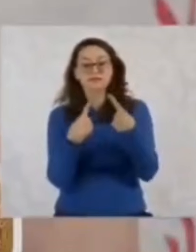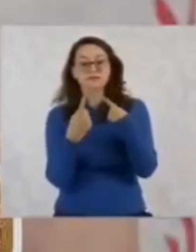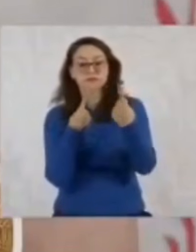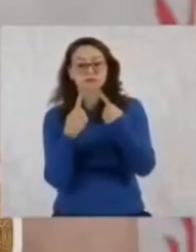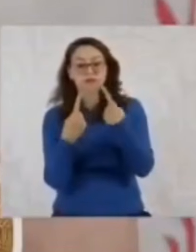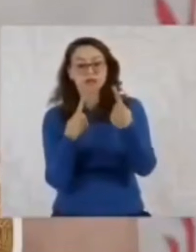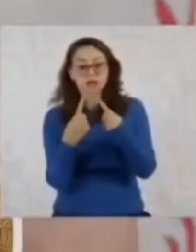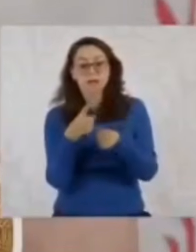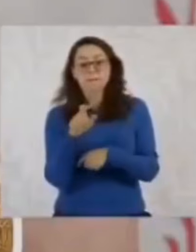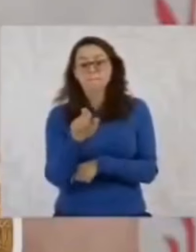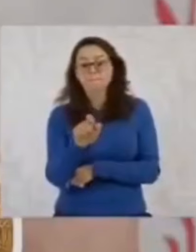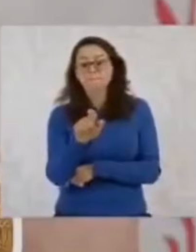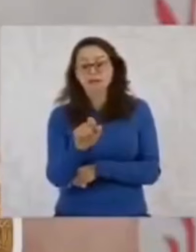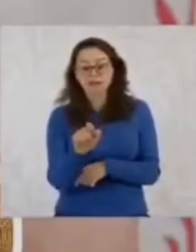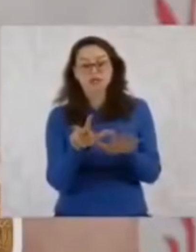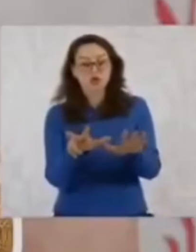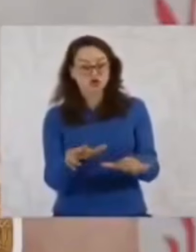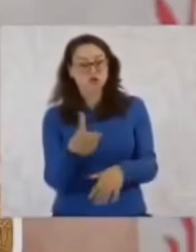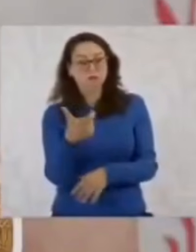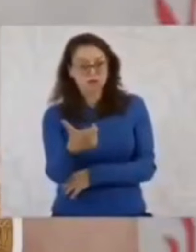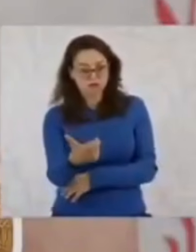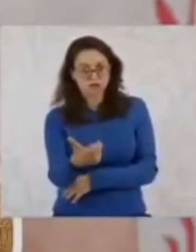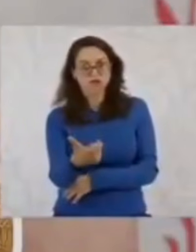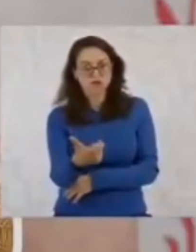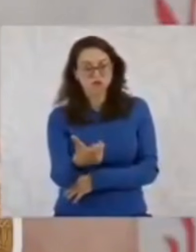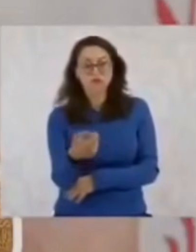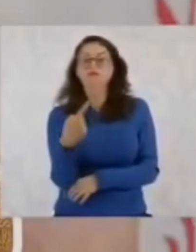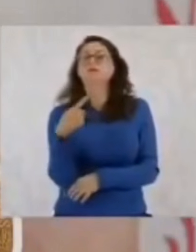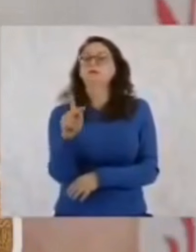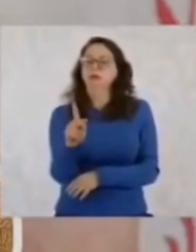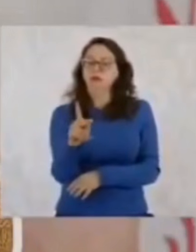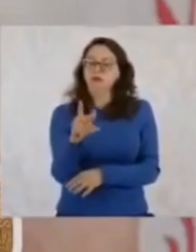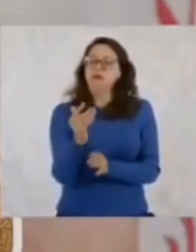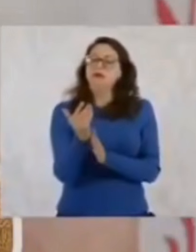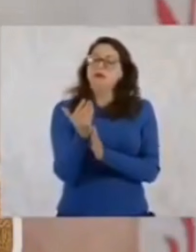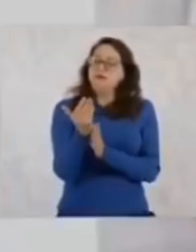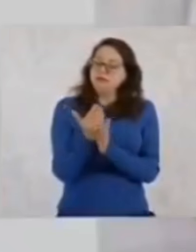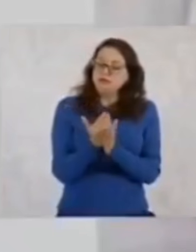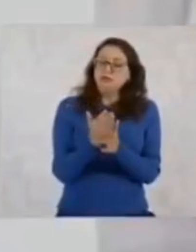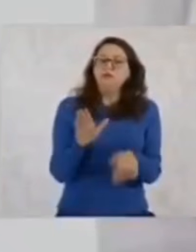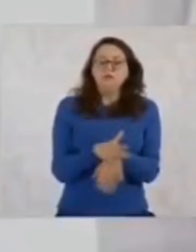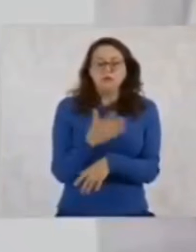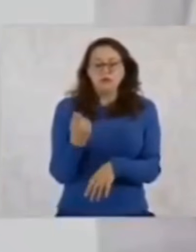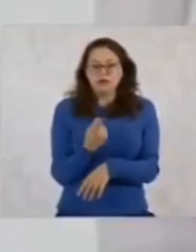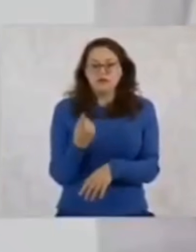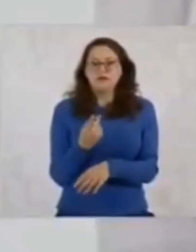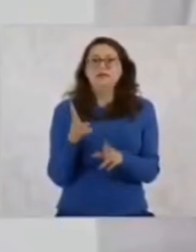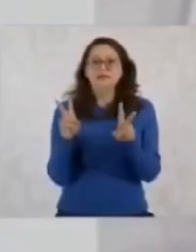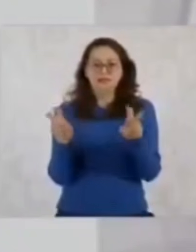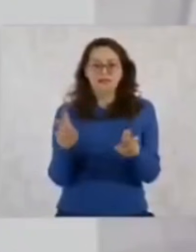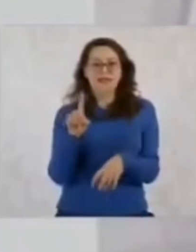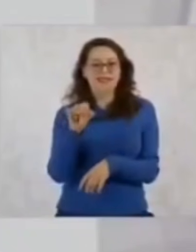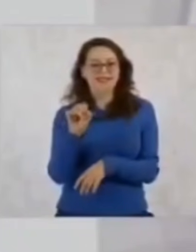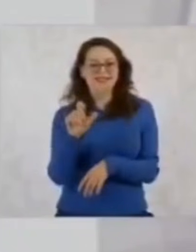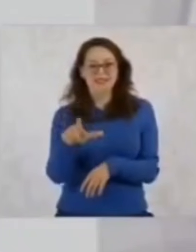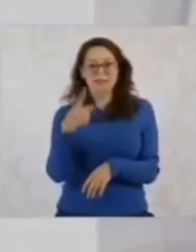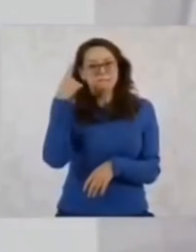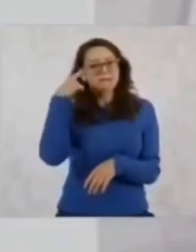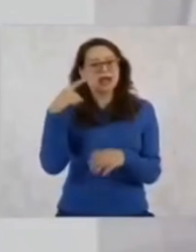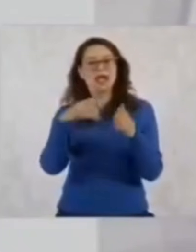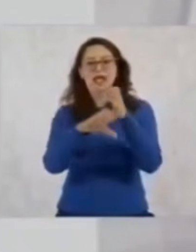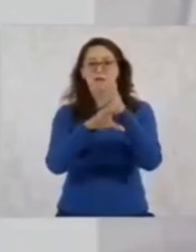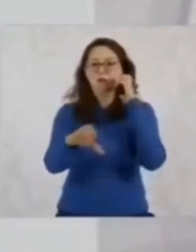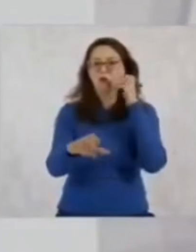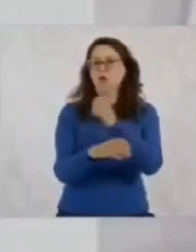de 28, pero queremos bajarlo más, porque el diésel impacta en los precios de las mercancías. Entonces, esta semana